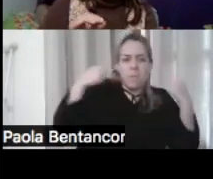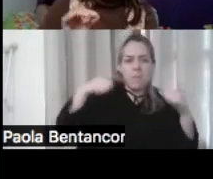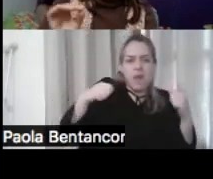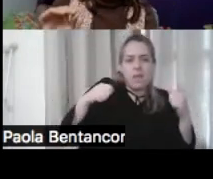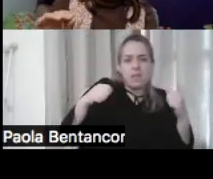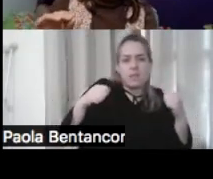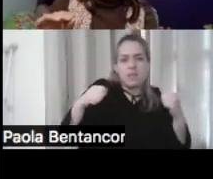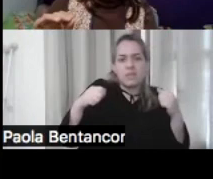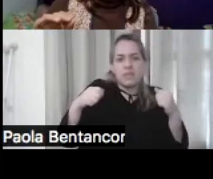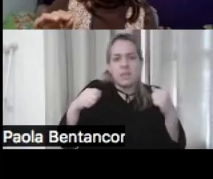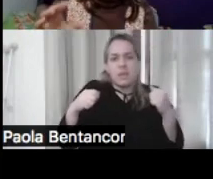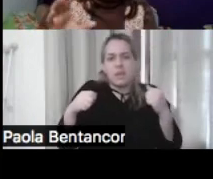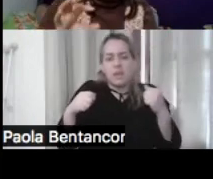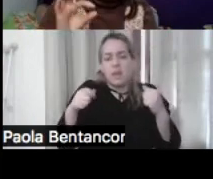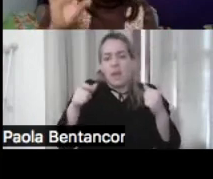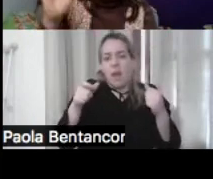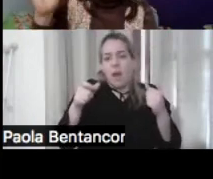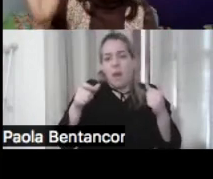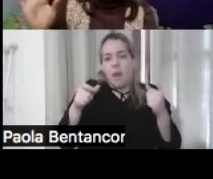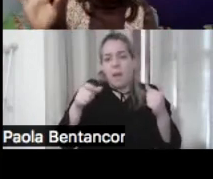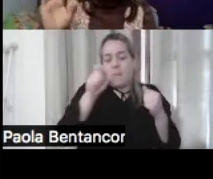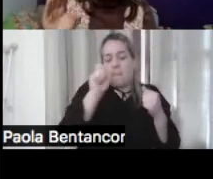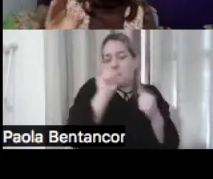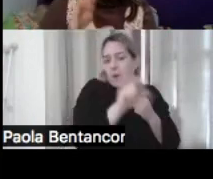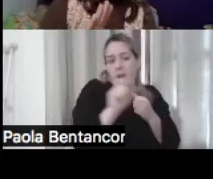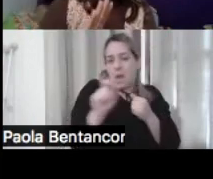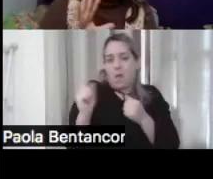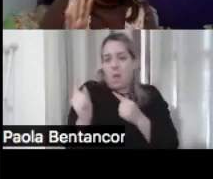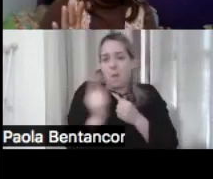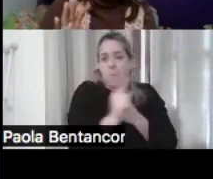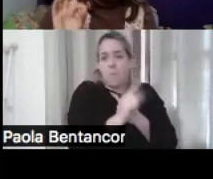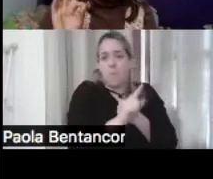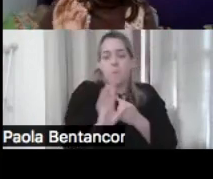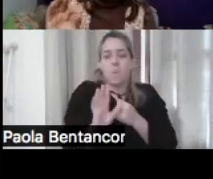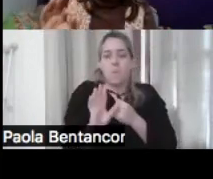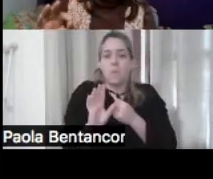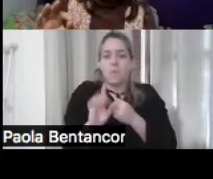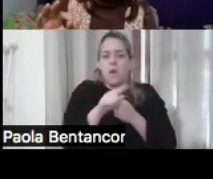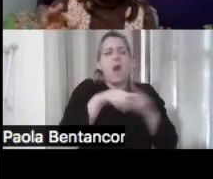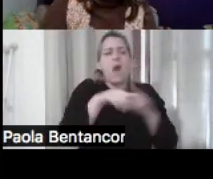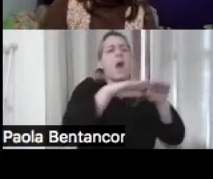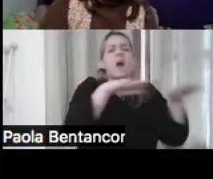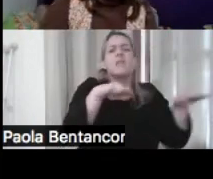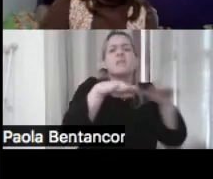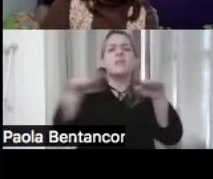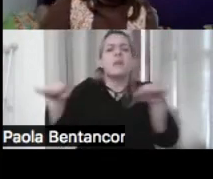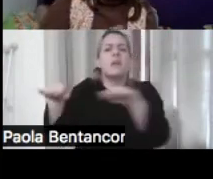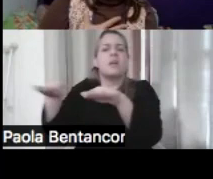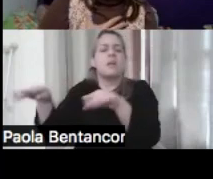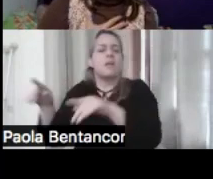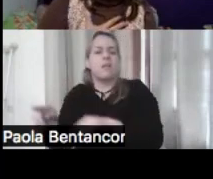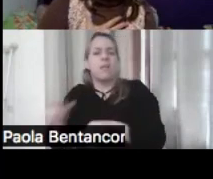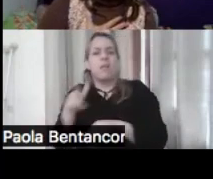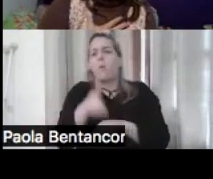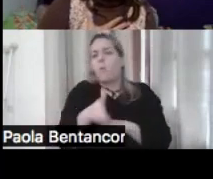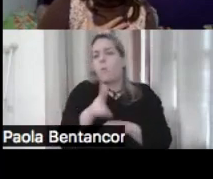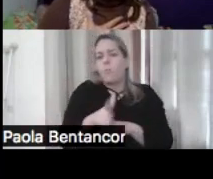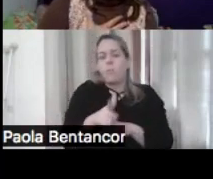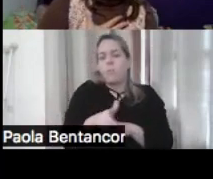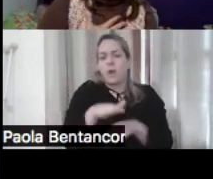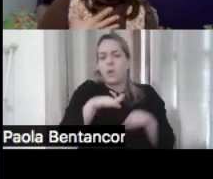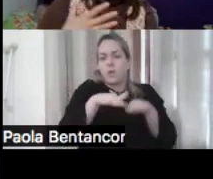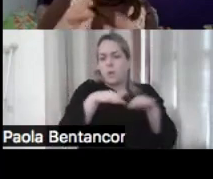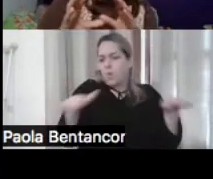proyecta normativamente como lo perfecto, ¿sí? O sea, un estándar que tenemos de lo que es una persona, un ser humano, típico de